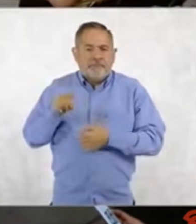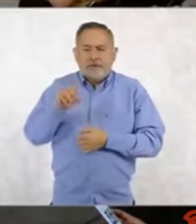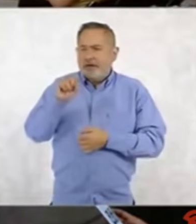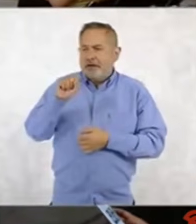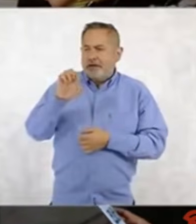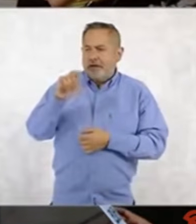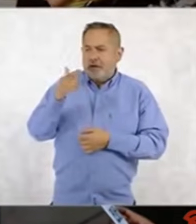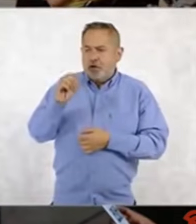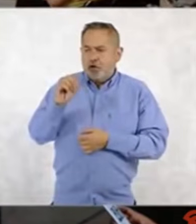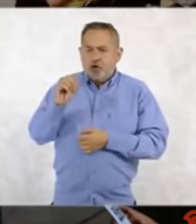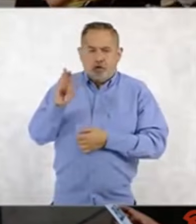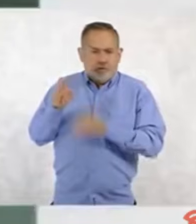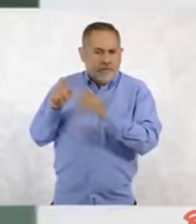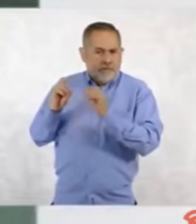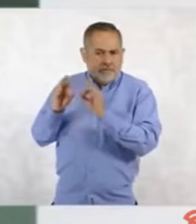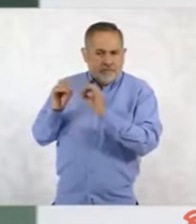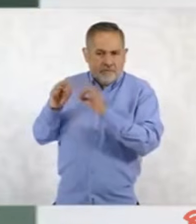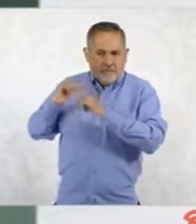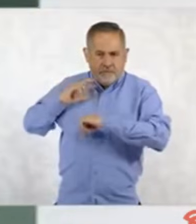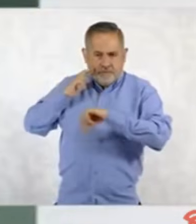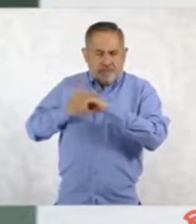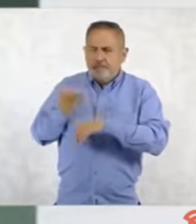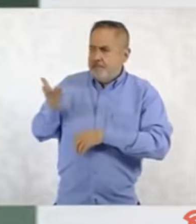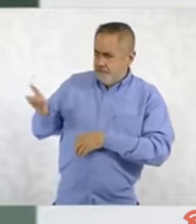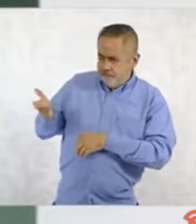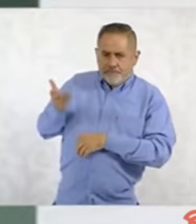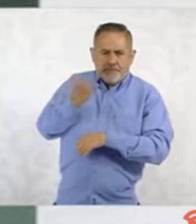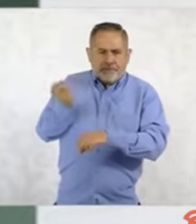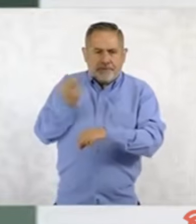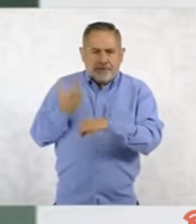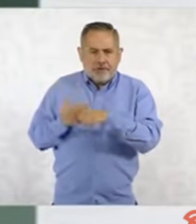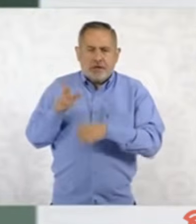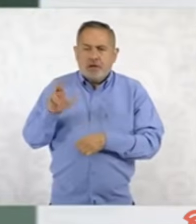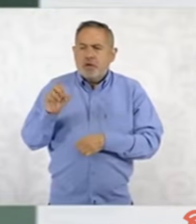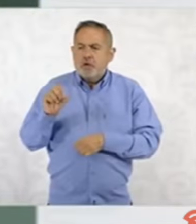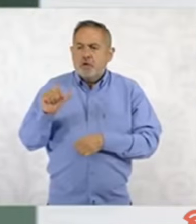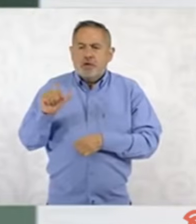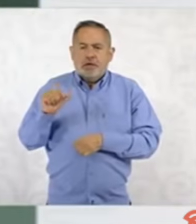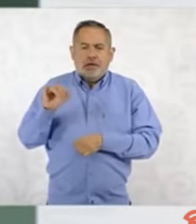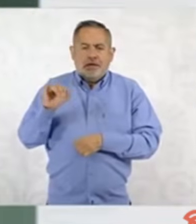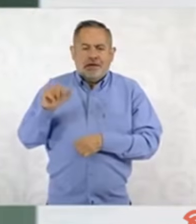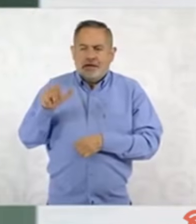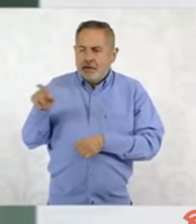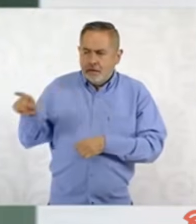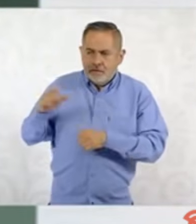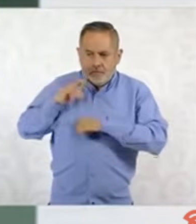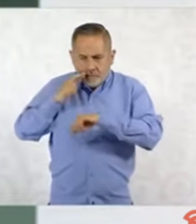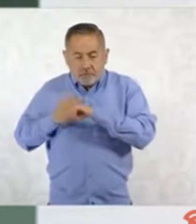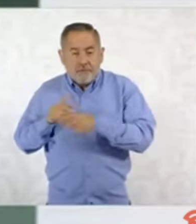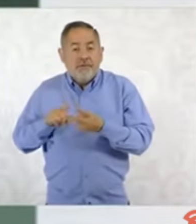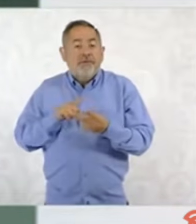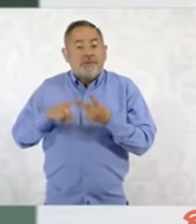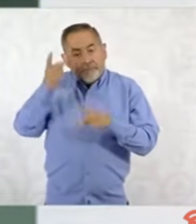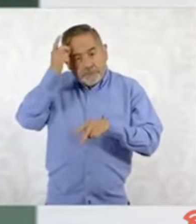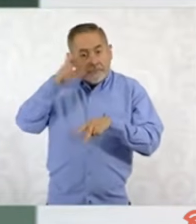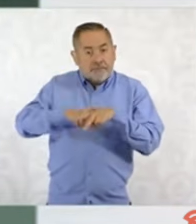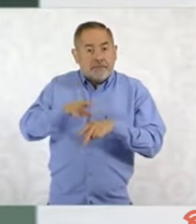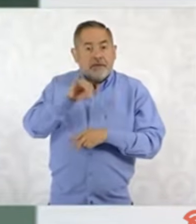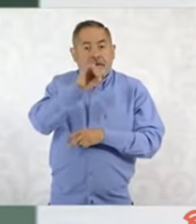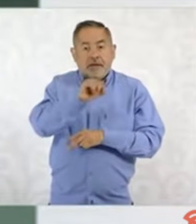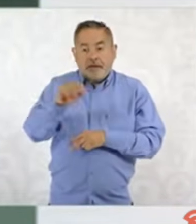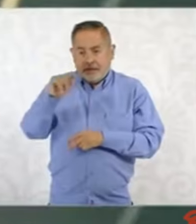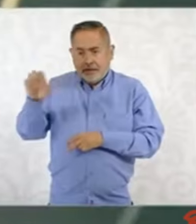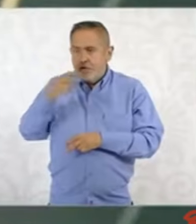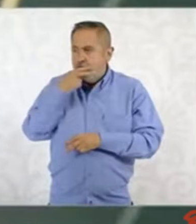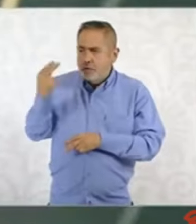Gobernación, encabezado por la secretaria Rosa Isela, por el director del ISSSTE, Martí Batres, y